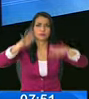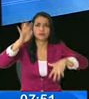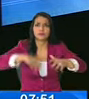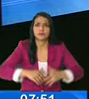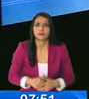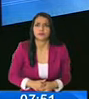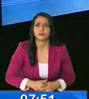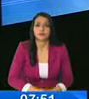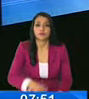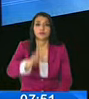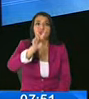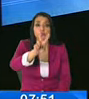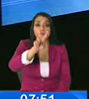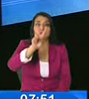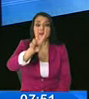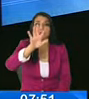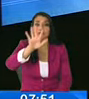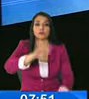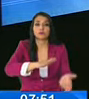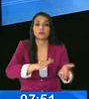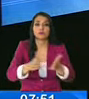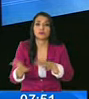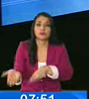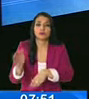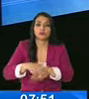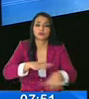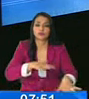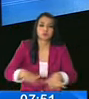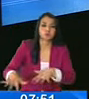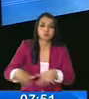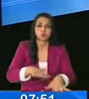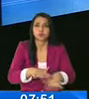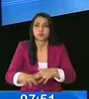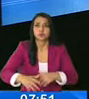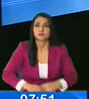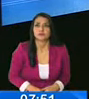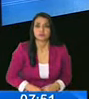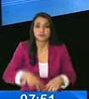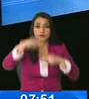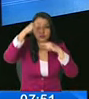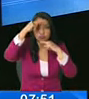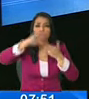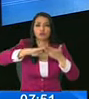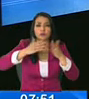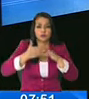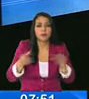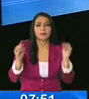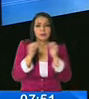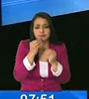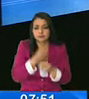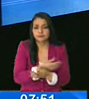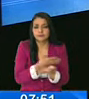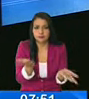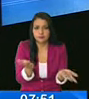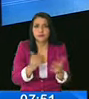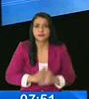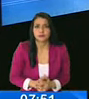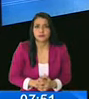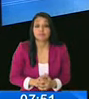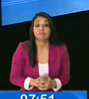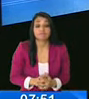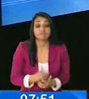son 225 muertos por el terremoto de 7.1 grados. En Noticiero de la Comunidad tendremos más información de esto